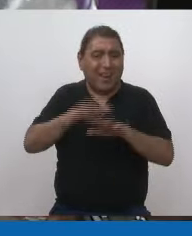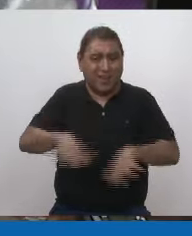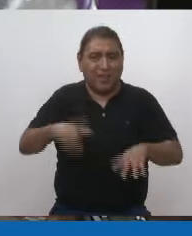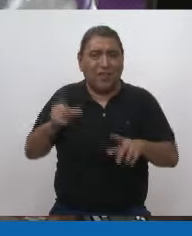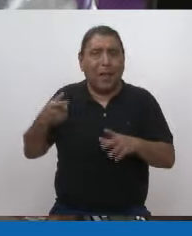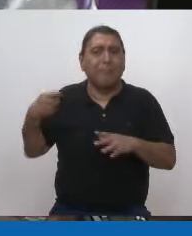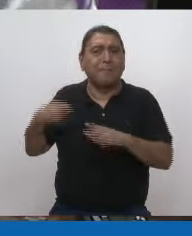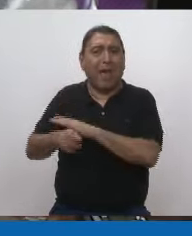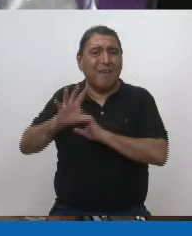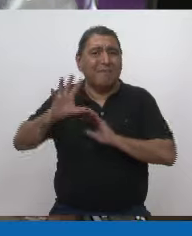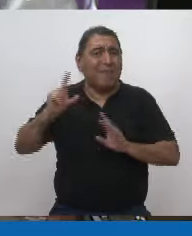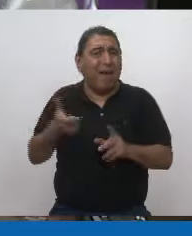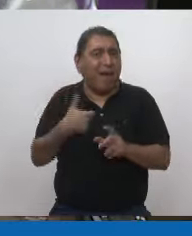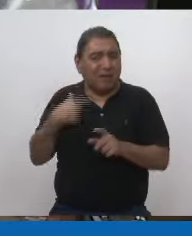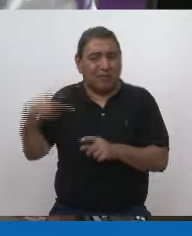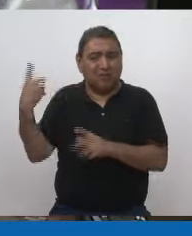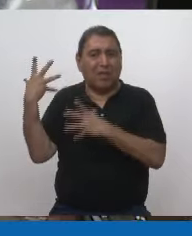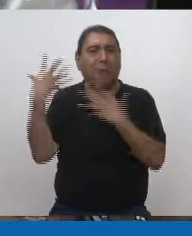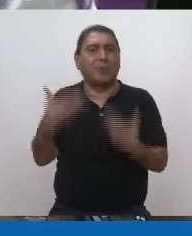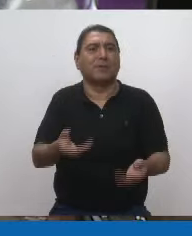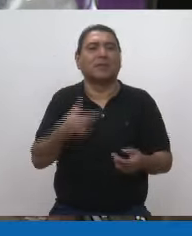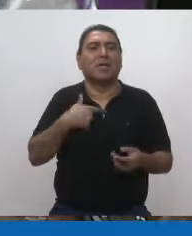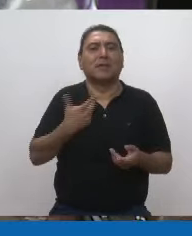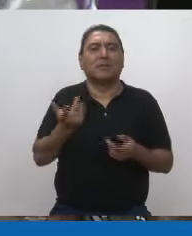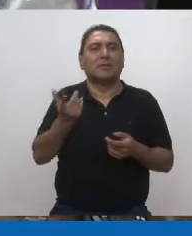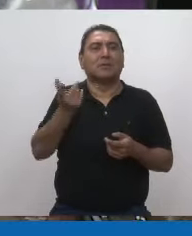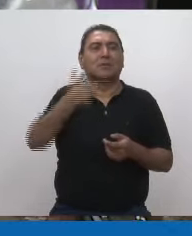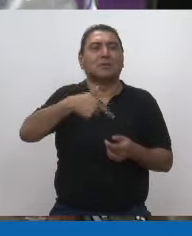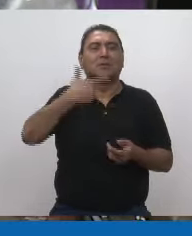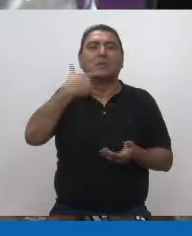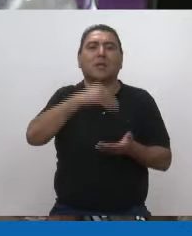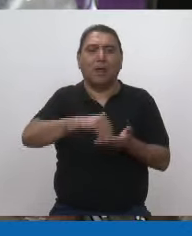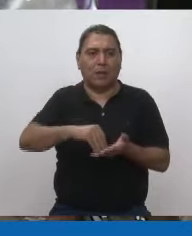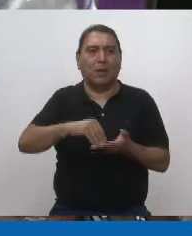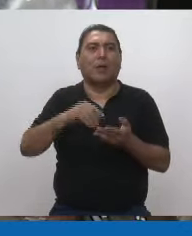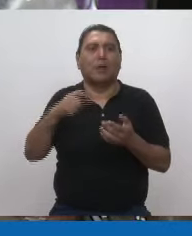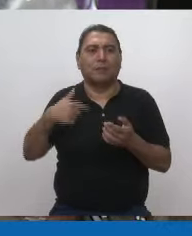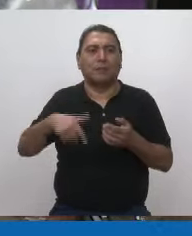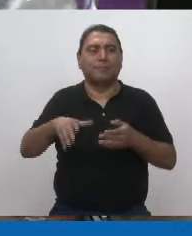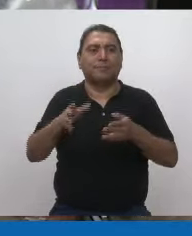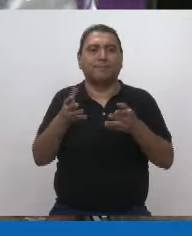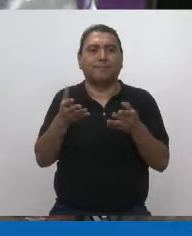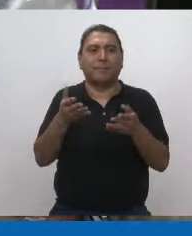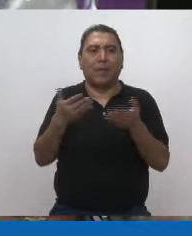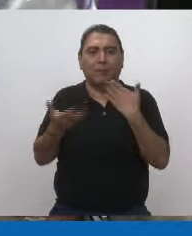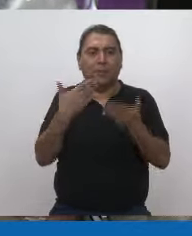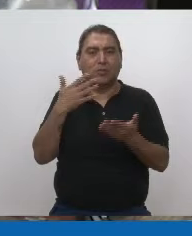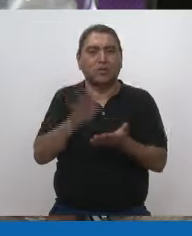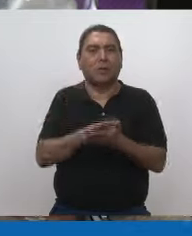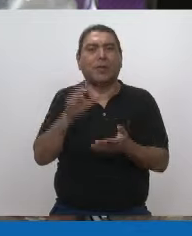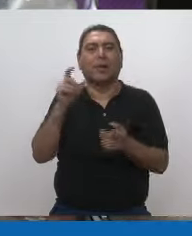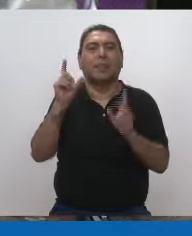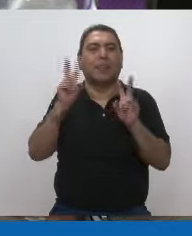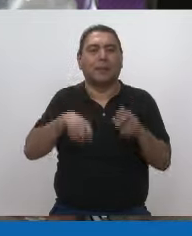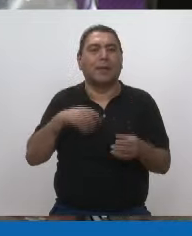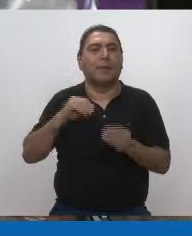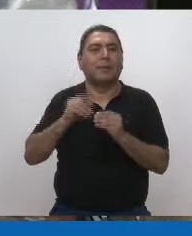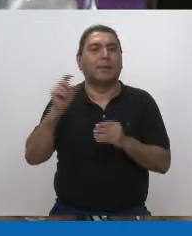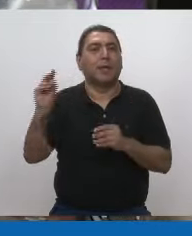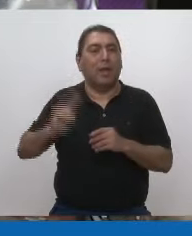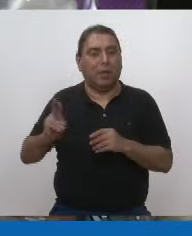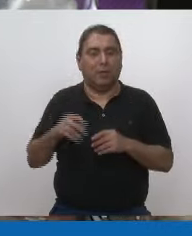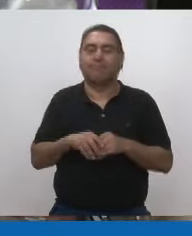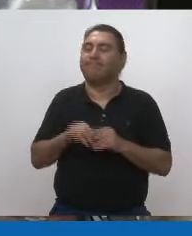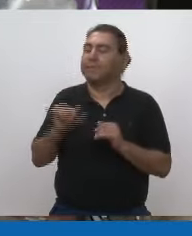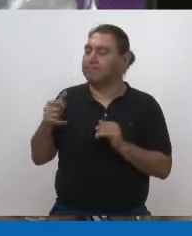que se aprovechan de ellos. Senadora, ninguno de ustedes... Suscribámonos a la, sí, a la cuestión de preferencia. Ninguno de ustedes